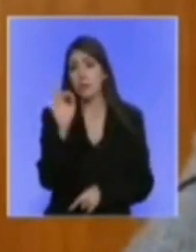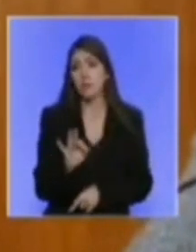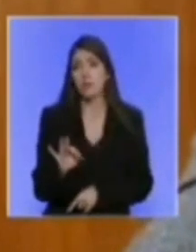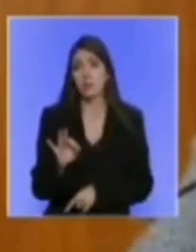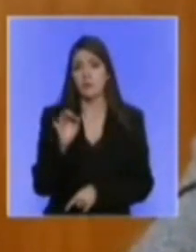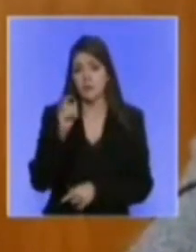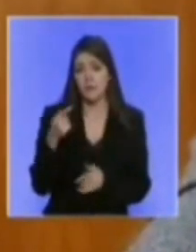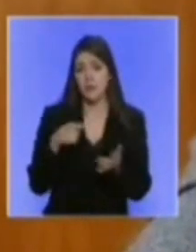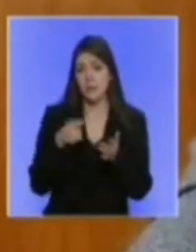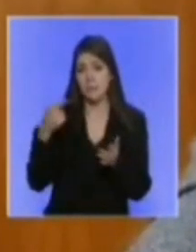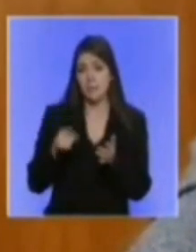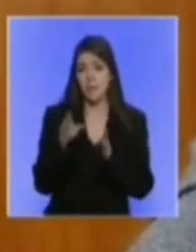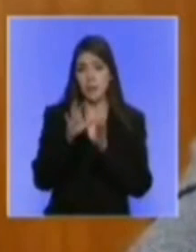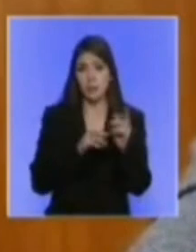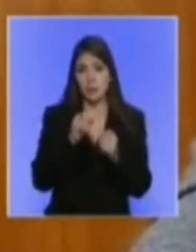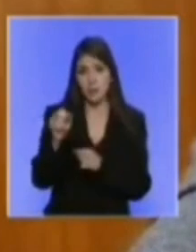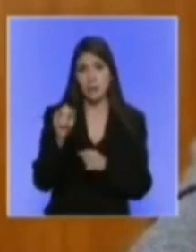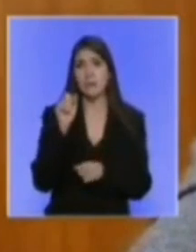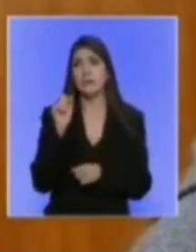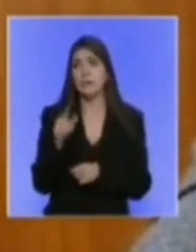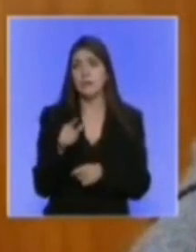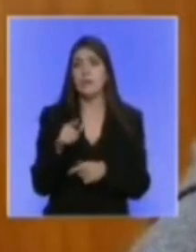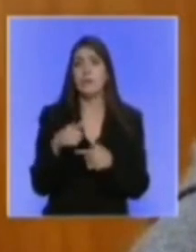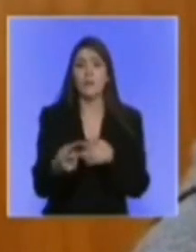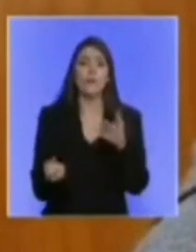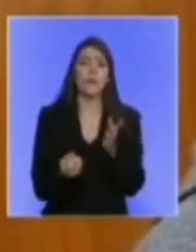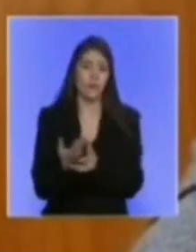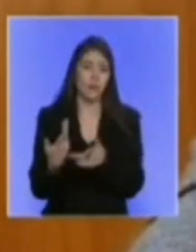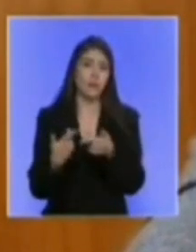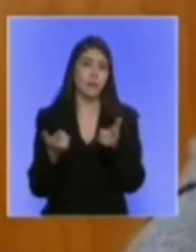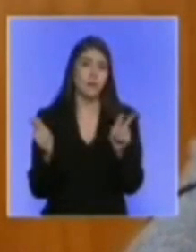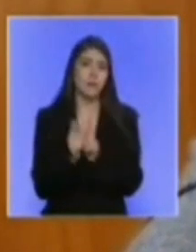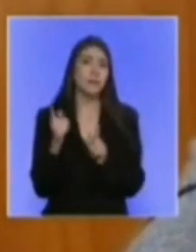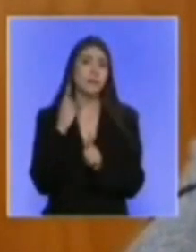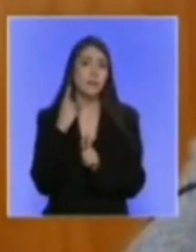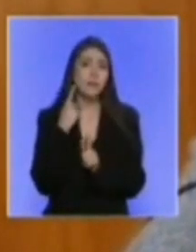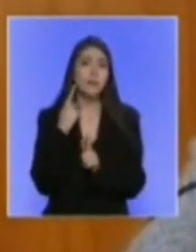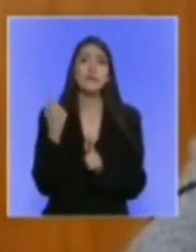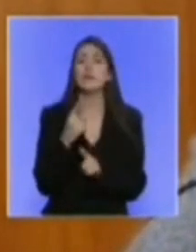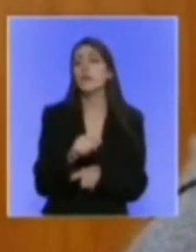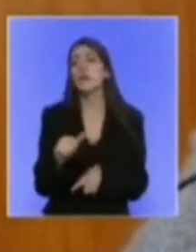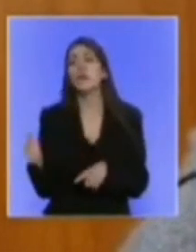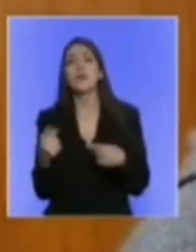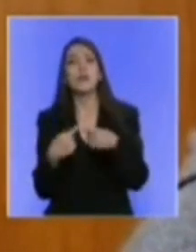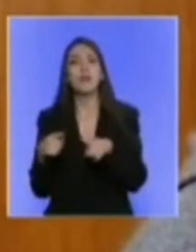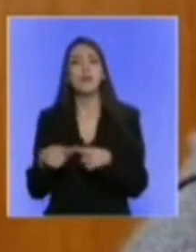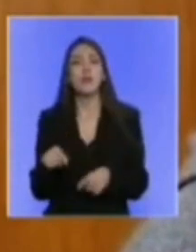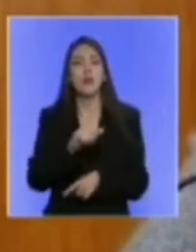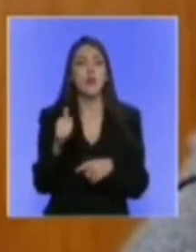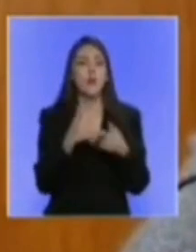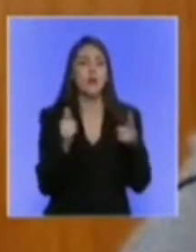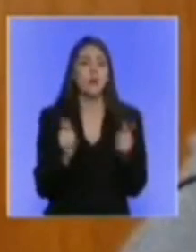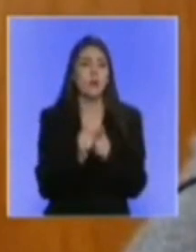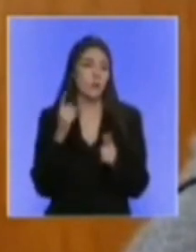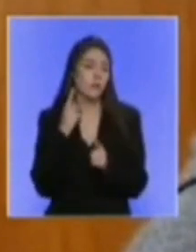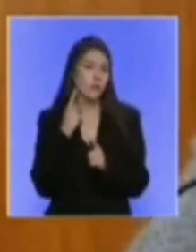dadas las características como nuevos partidos políticos a diferencia del resto de los partidos